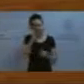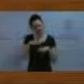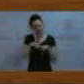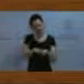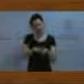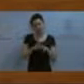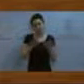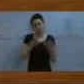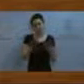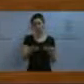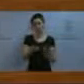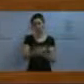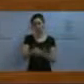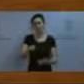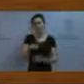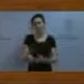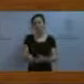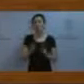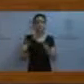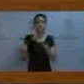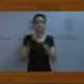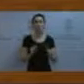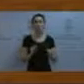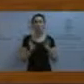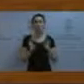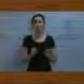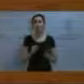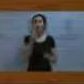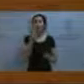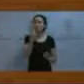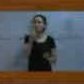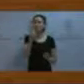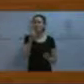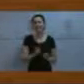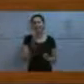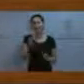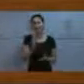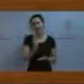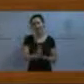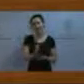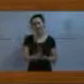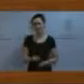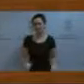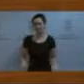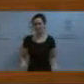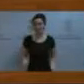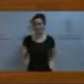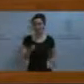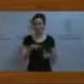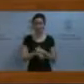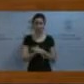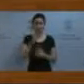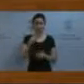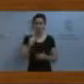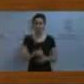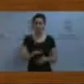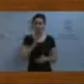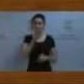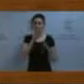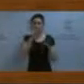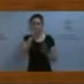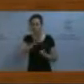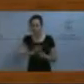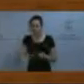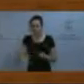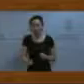de euros, de los cuales casi 2 son de intereses, señor consejero, por una simple mala gestión, por no demandar, por no llegar a un